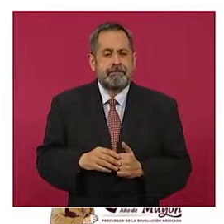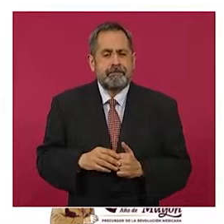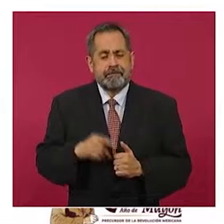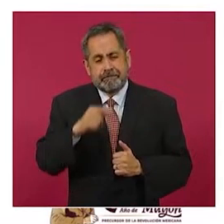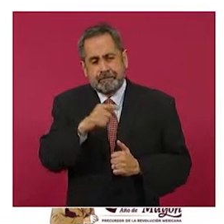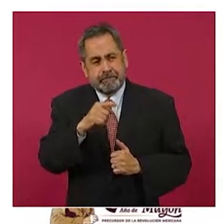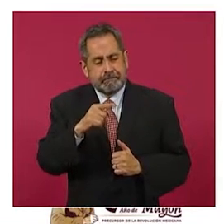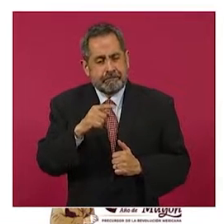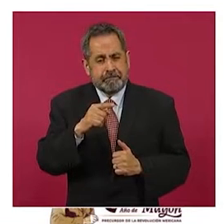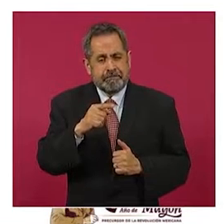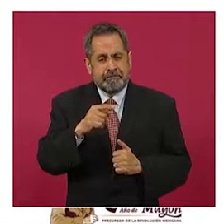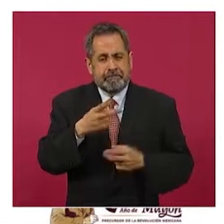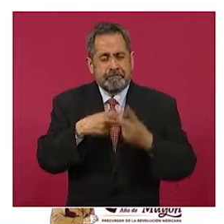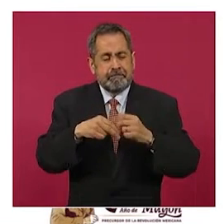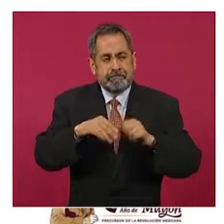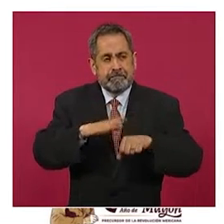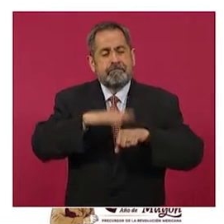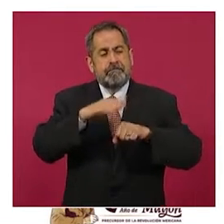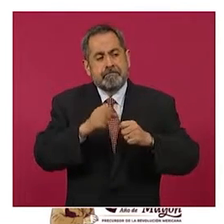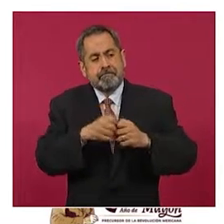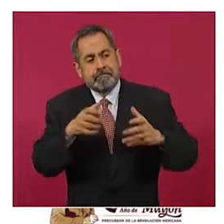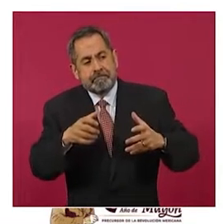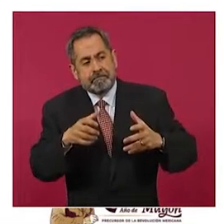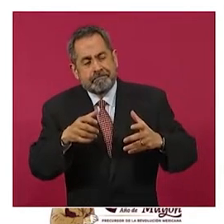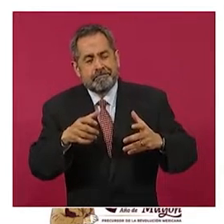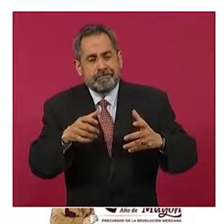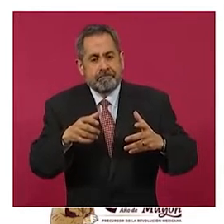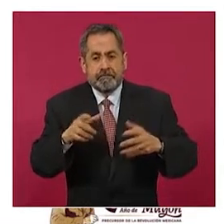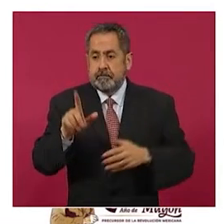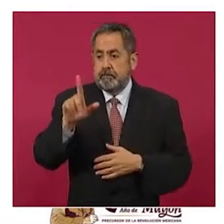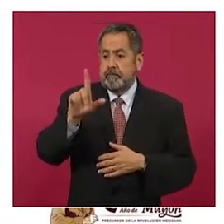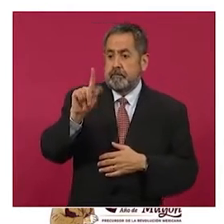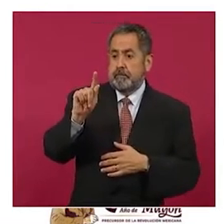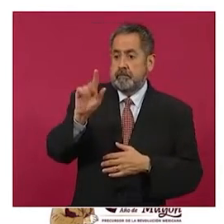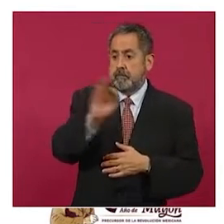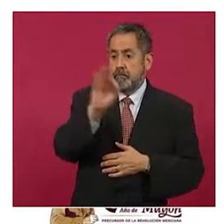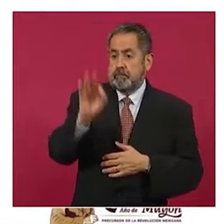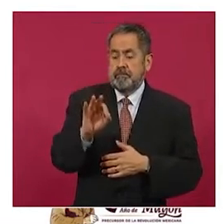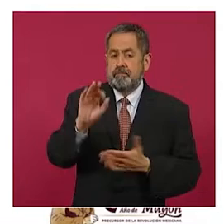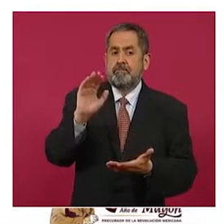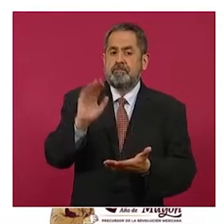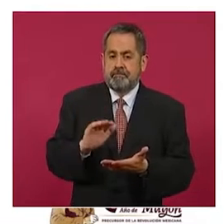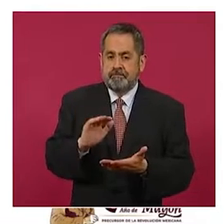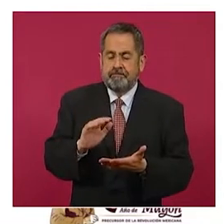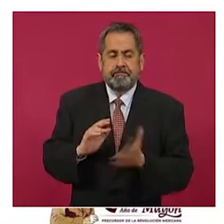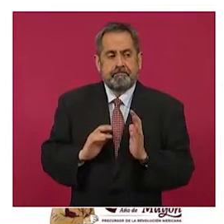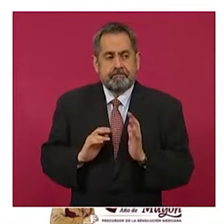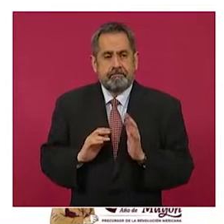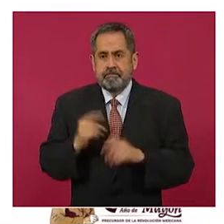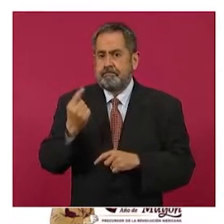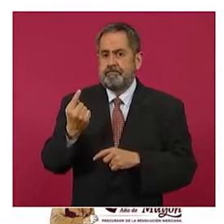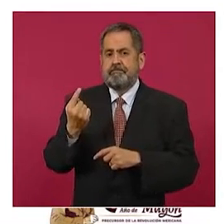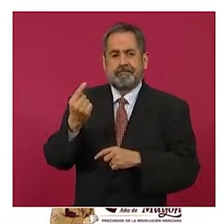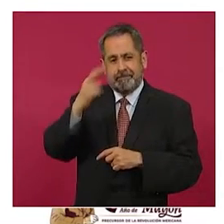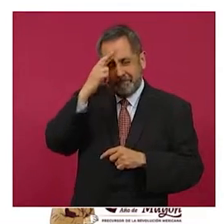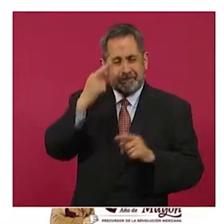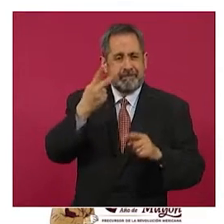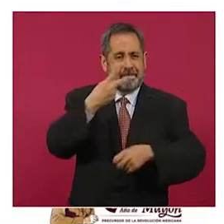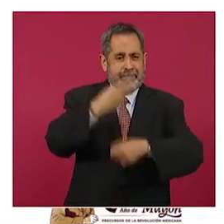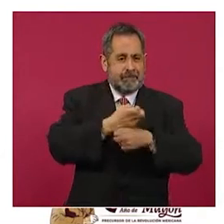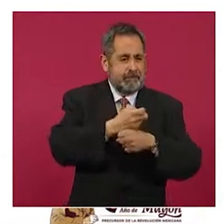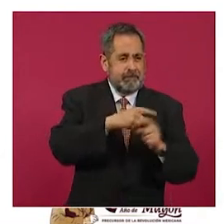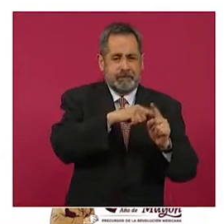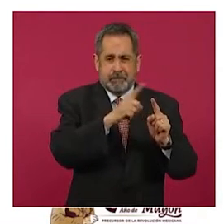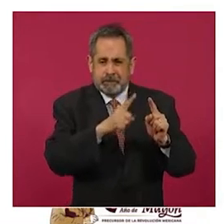intensidad de la ocupación hospitalaria que es 70% menor de lo que alcanzamos en la segunda curva epidémica